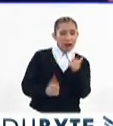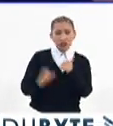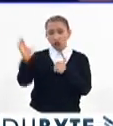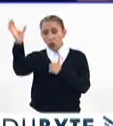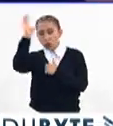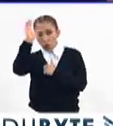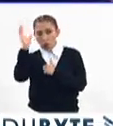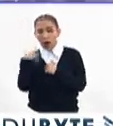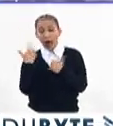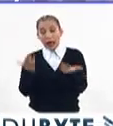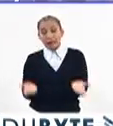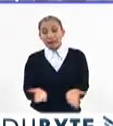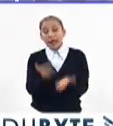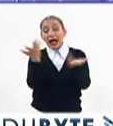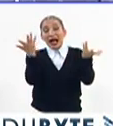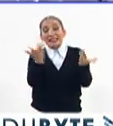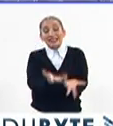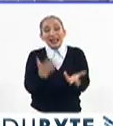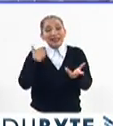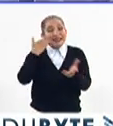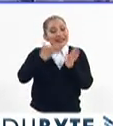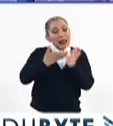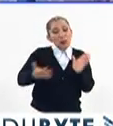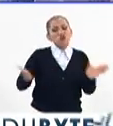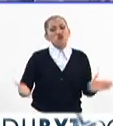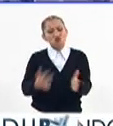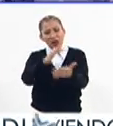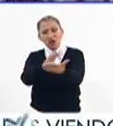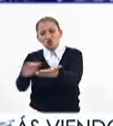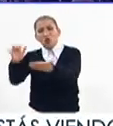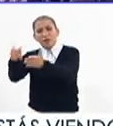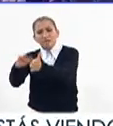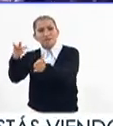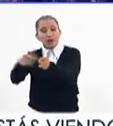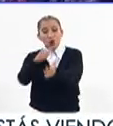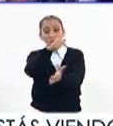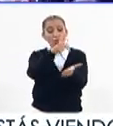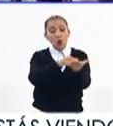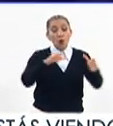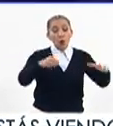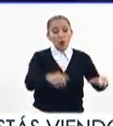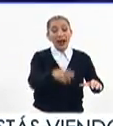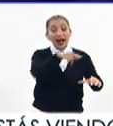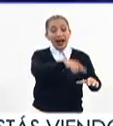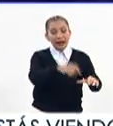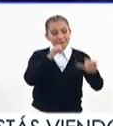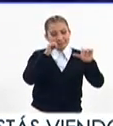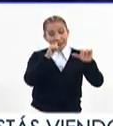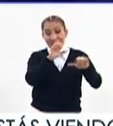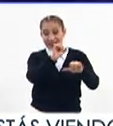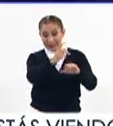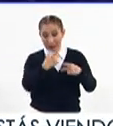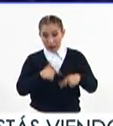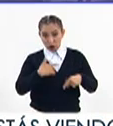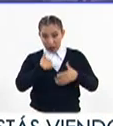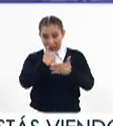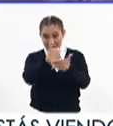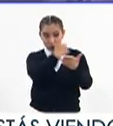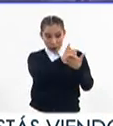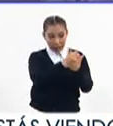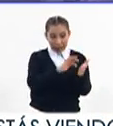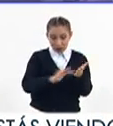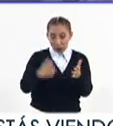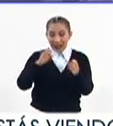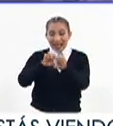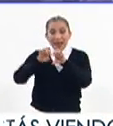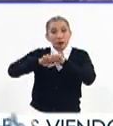y culturales impulsa la realización de jornadas de fomento a la lectura, espacio en el que 60 mediadores de lectura se reunieron